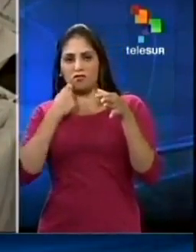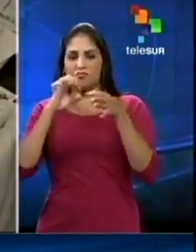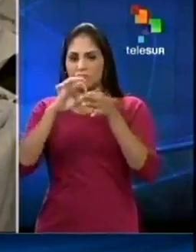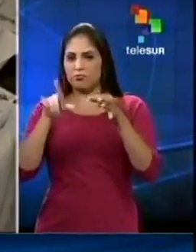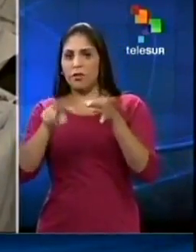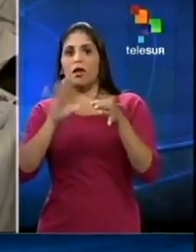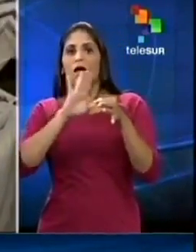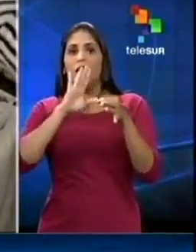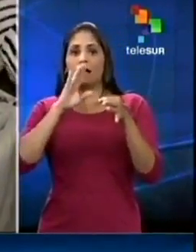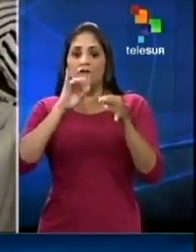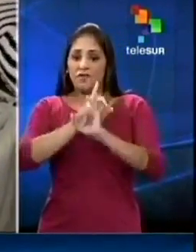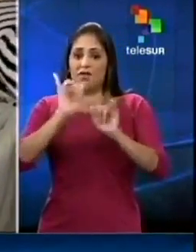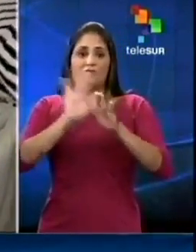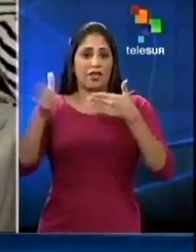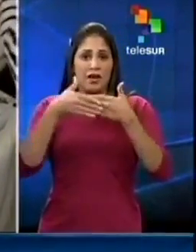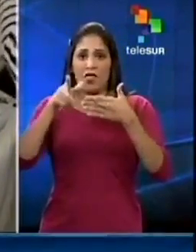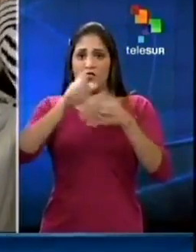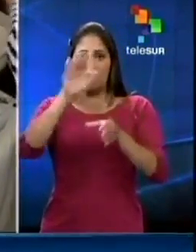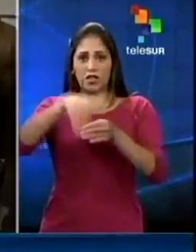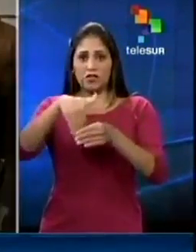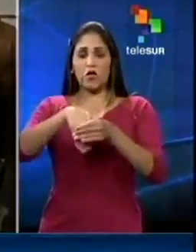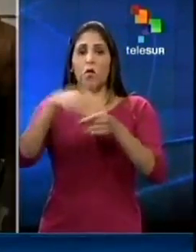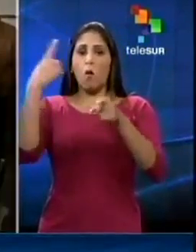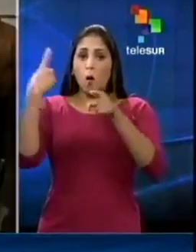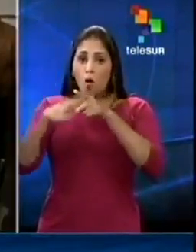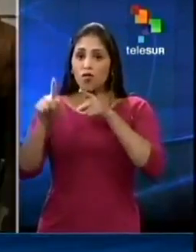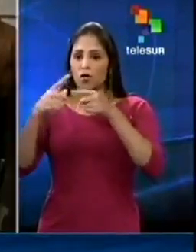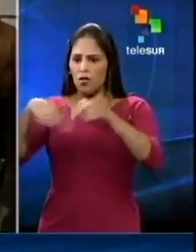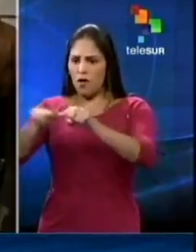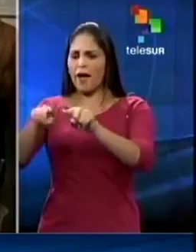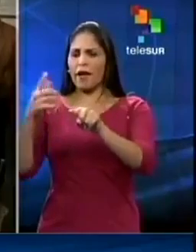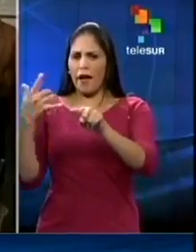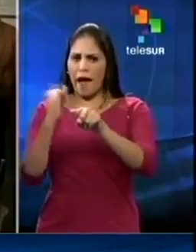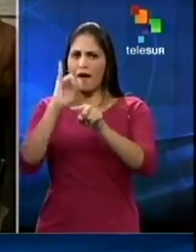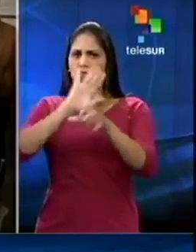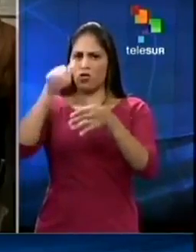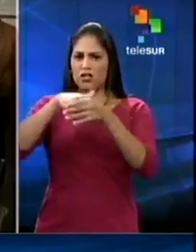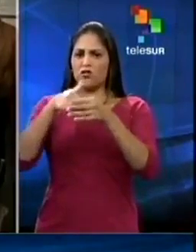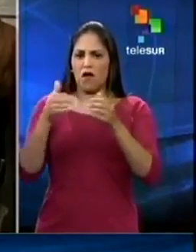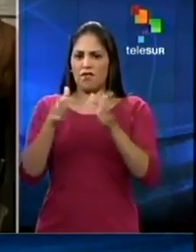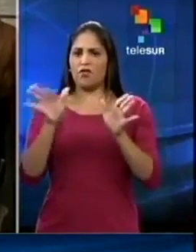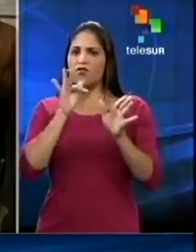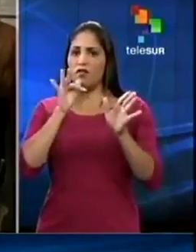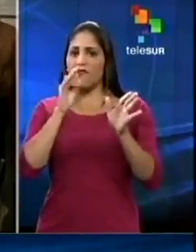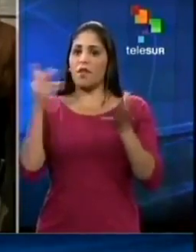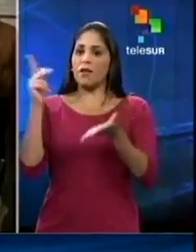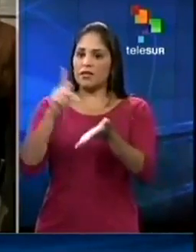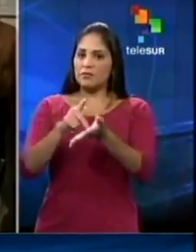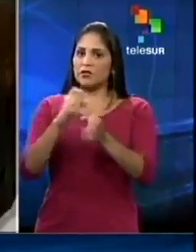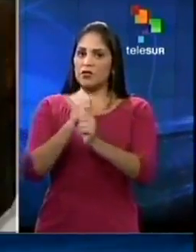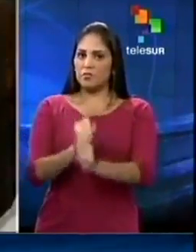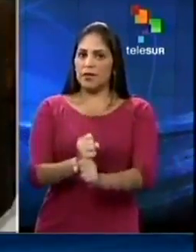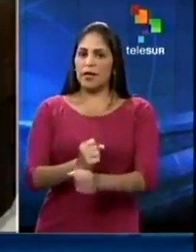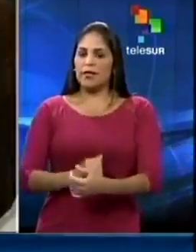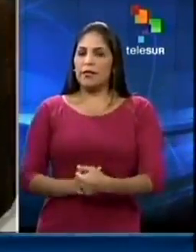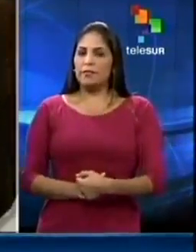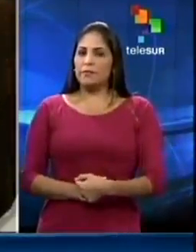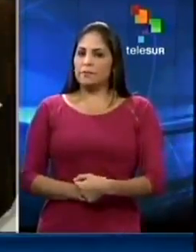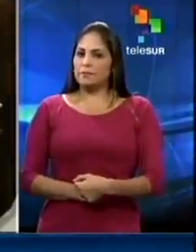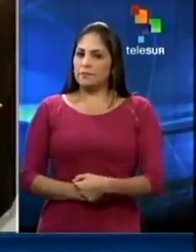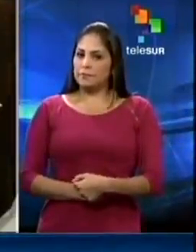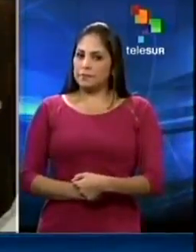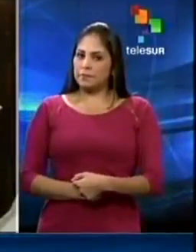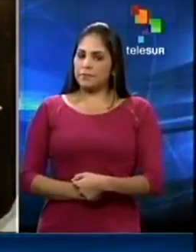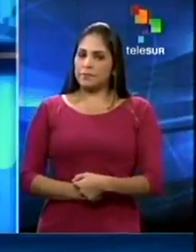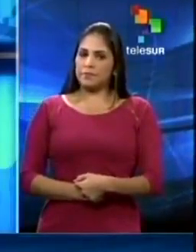Alexei Chimilienko, uno de los representantes de los separatistas de Lugansk, señaló que tan solo un 5% de los votos han sido en contra de